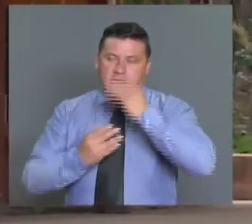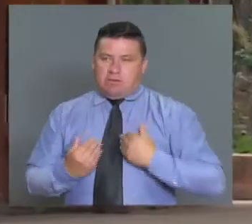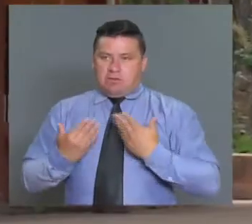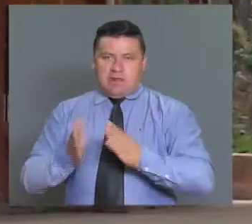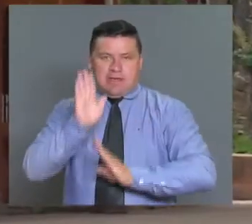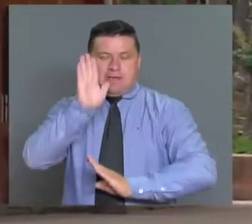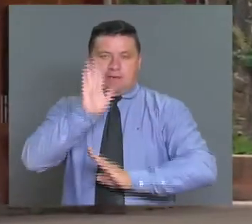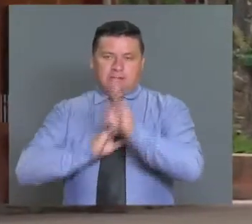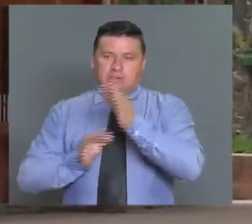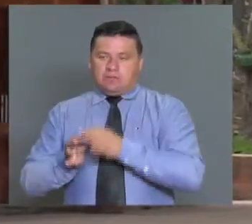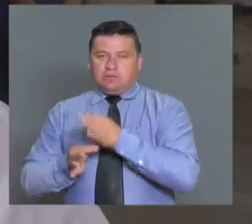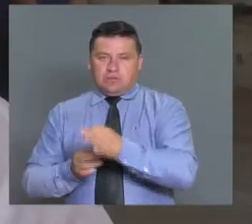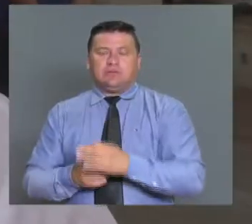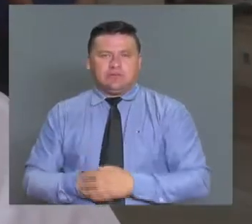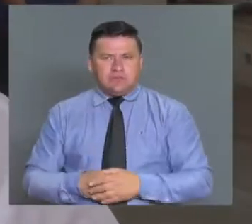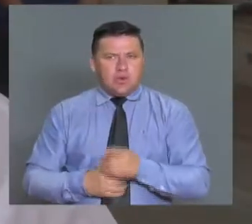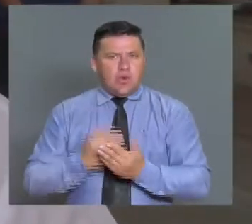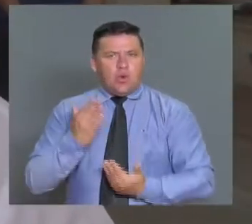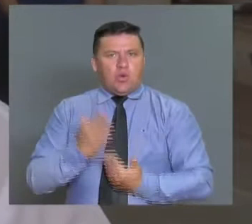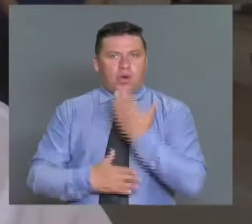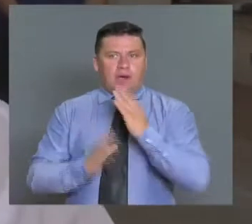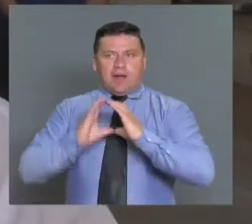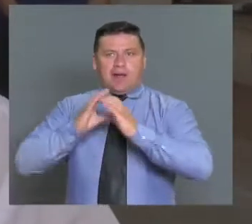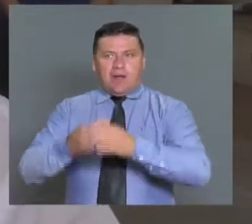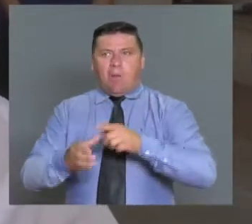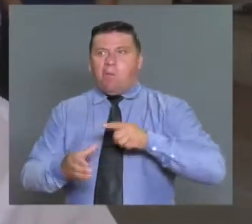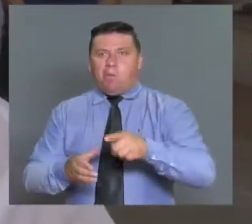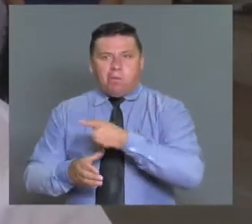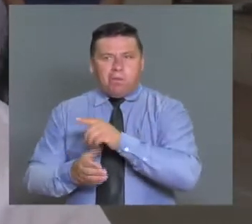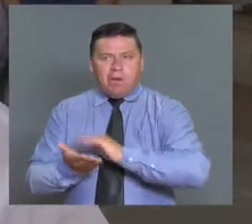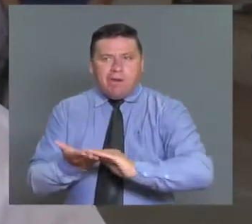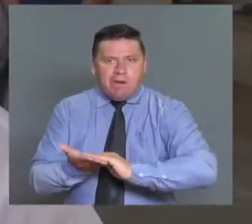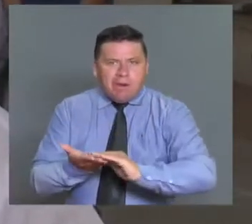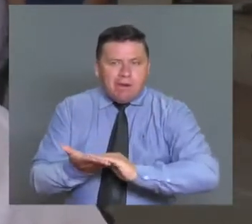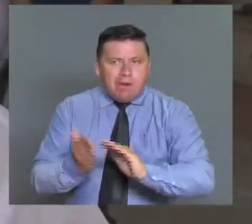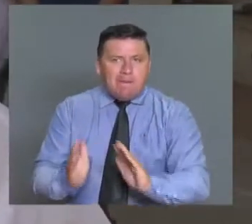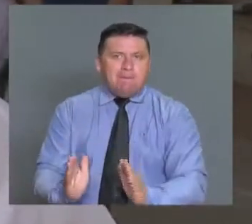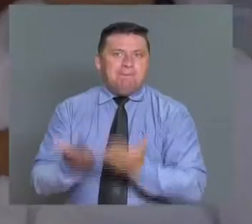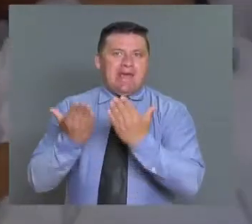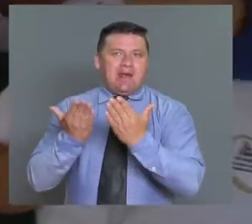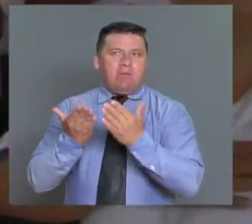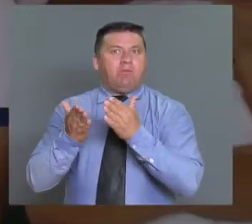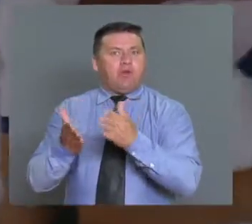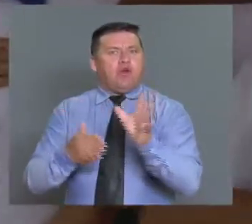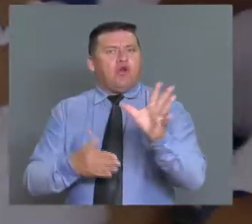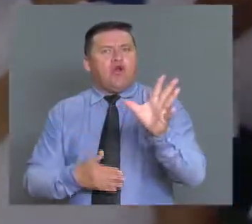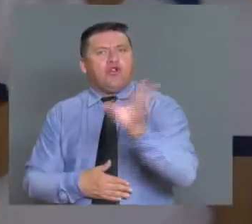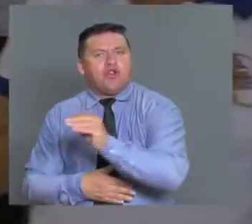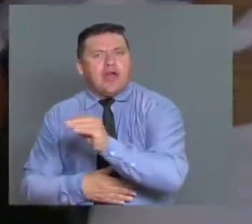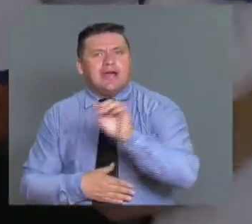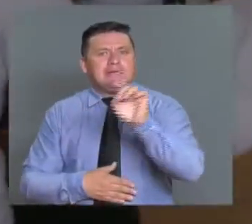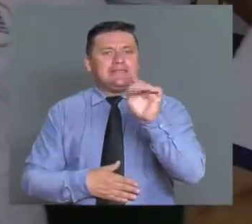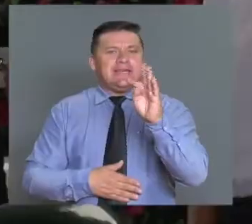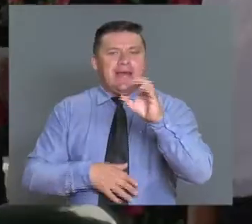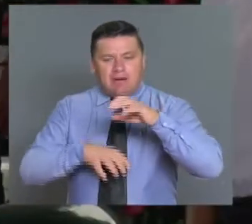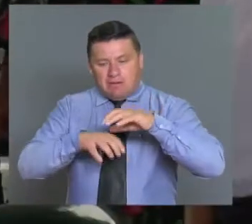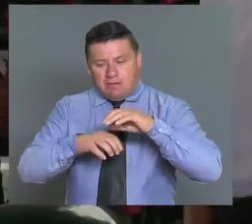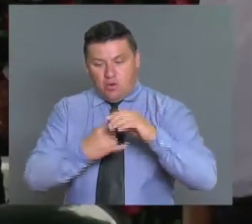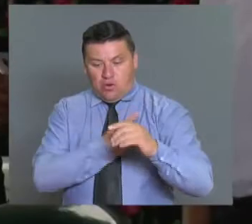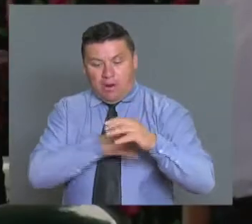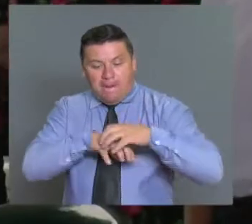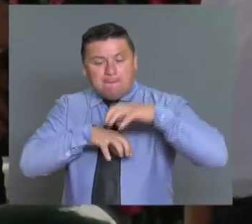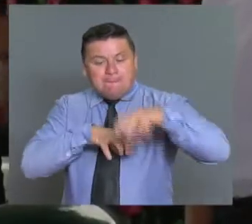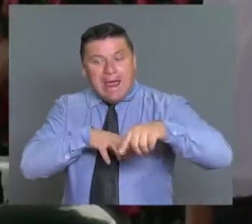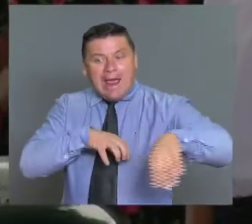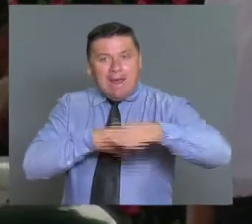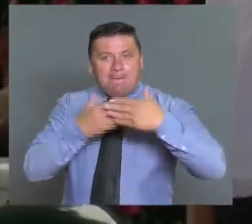al desarrollo del municipio. Una nueva aula escolar, hacerle un mantenimiento y un mejoramiento a todo el setup y seguir fortaleciendo la